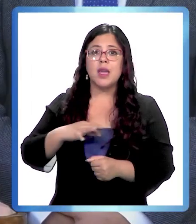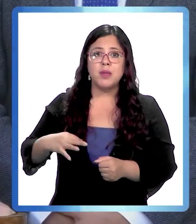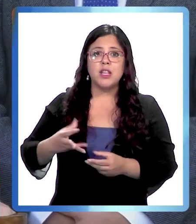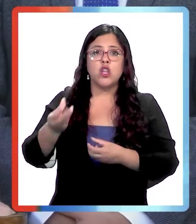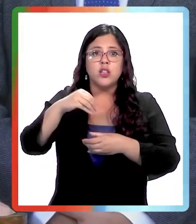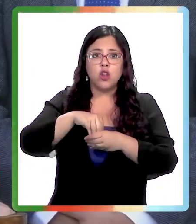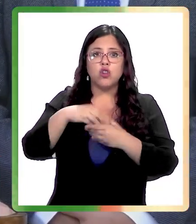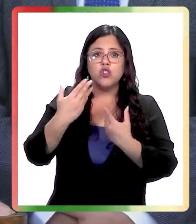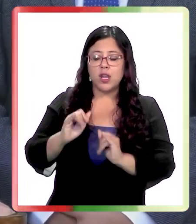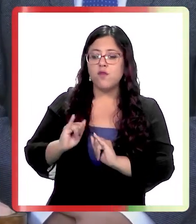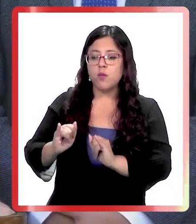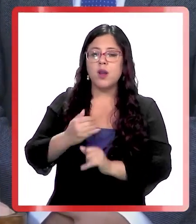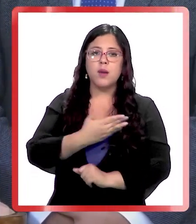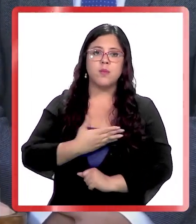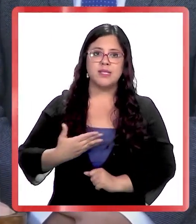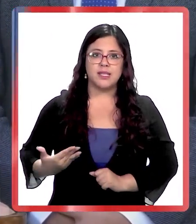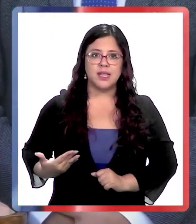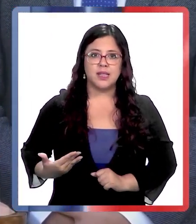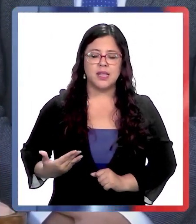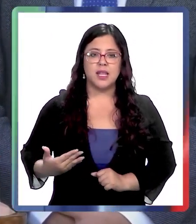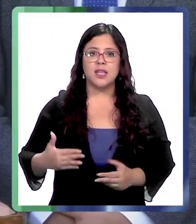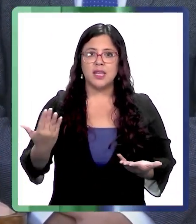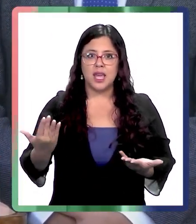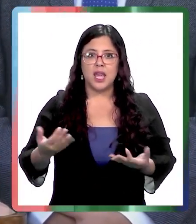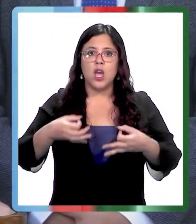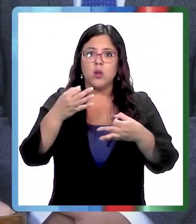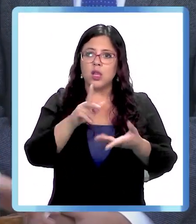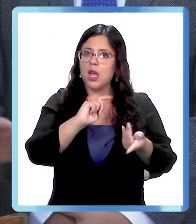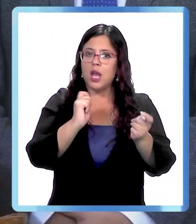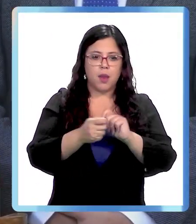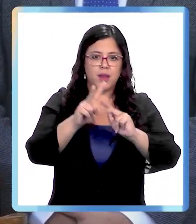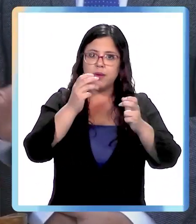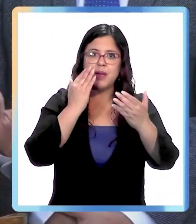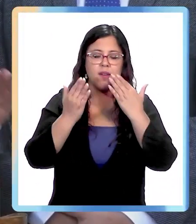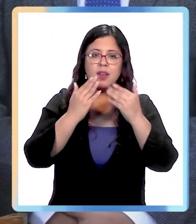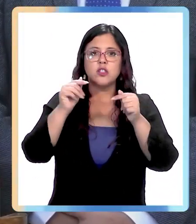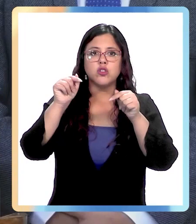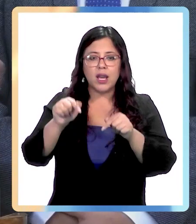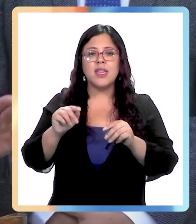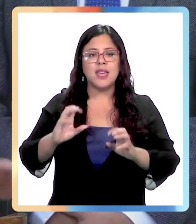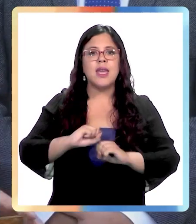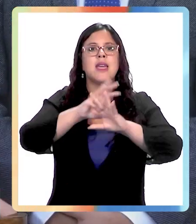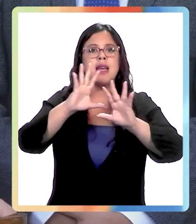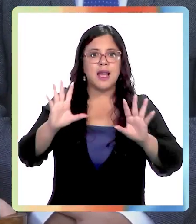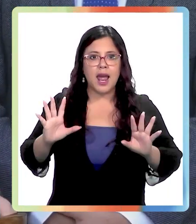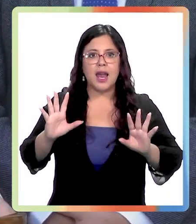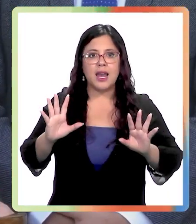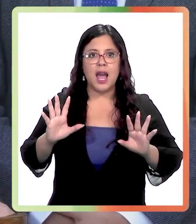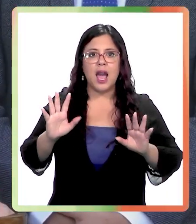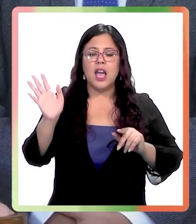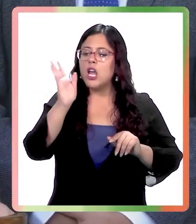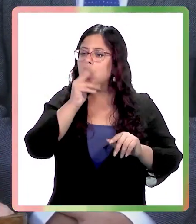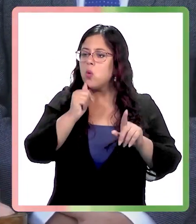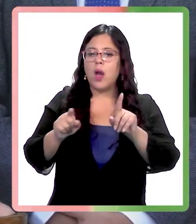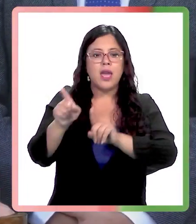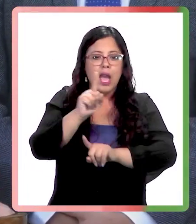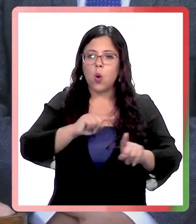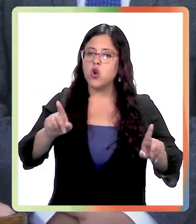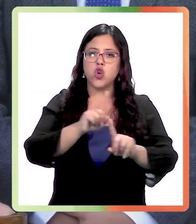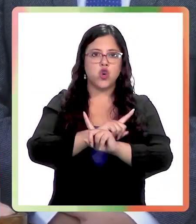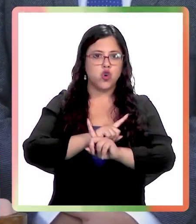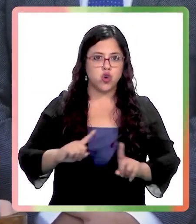Ministerio del Interior le envió los antecedentes al presidente para revocar el beneficio. Creo que las dos medidas son muy claras, creo que no admiten